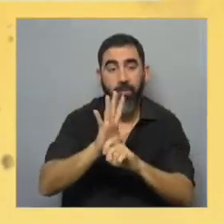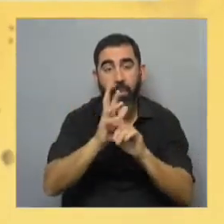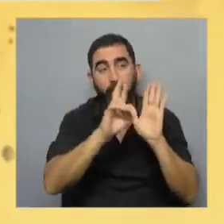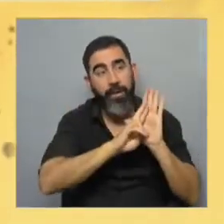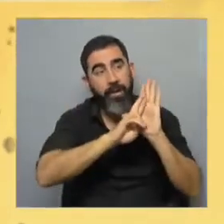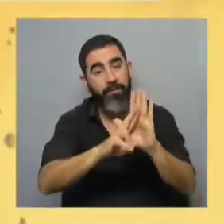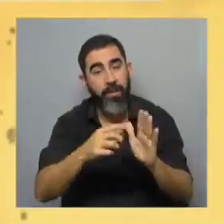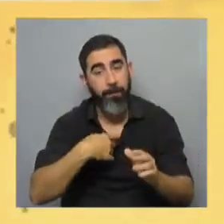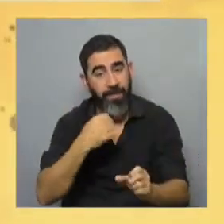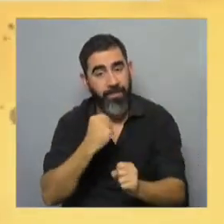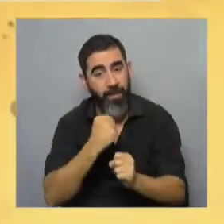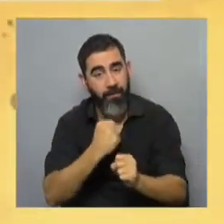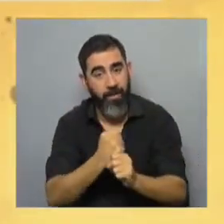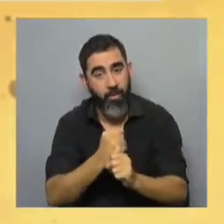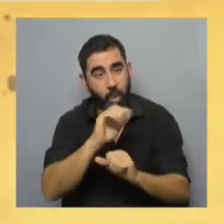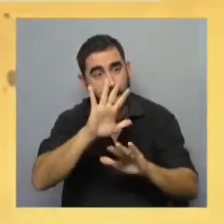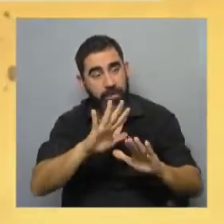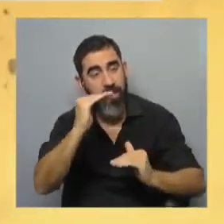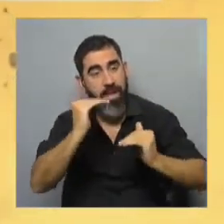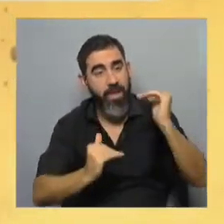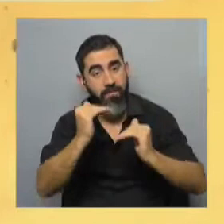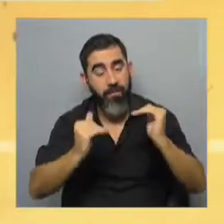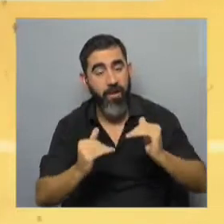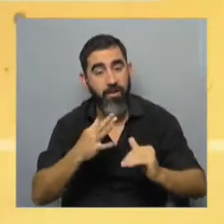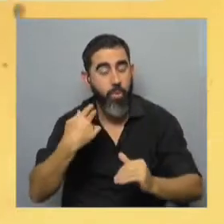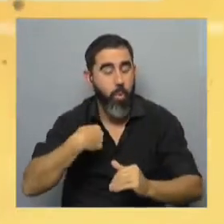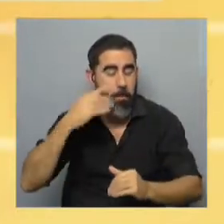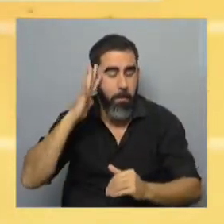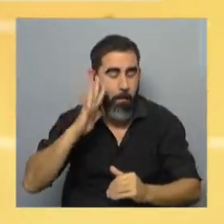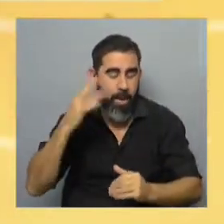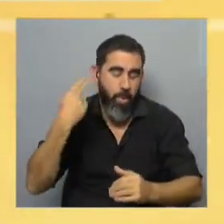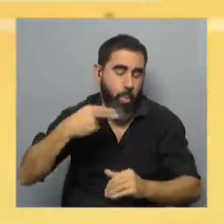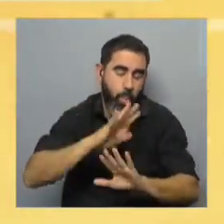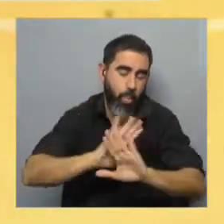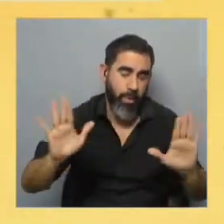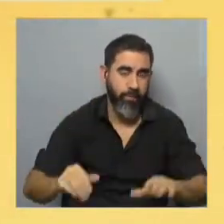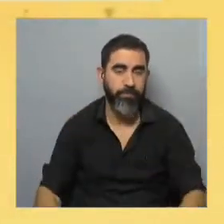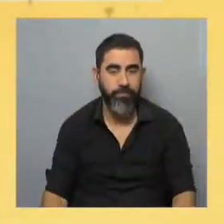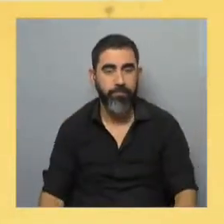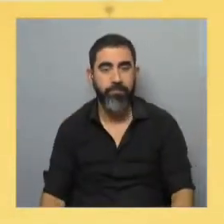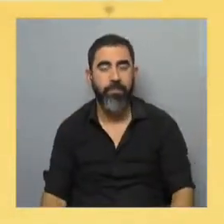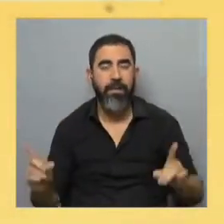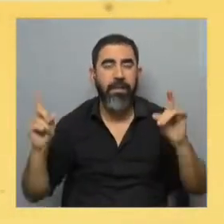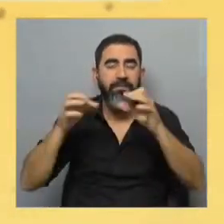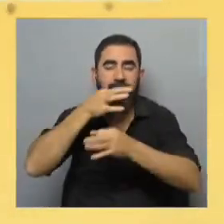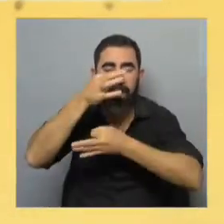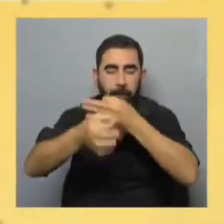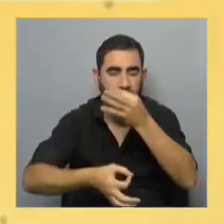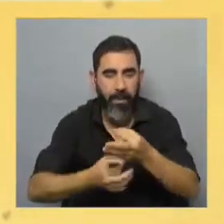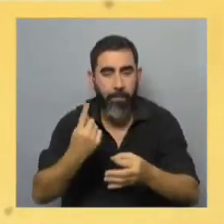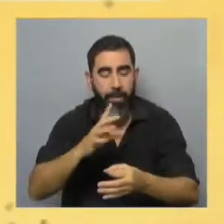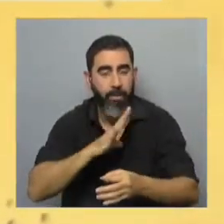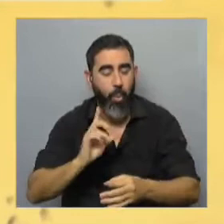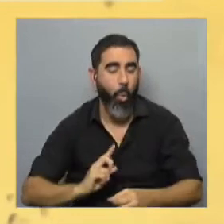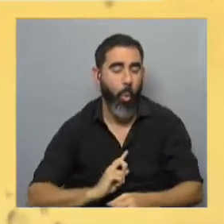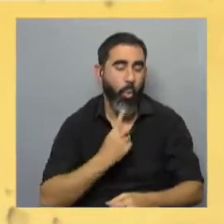referencia un trabajo mío de ese nivel, la verdad que nunca me lo imaginé. Difícil explicar, pero esto es todo un